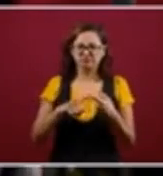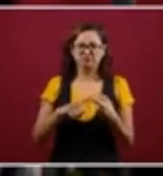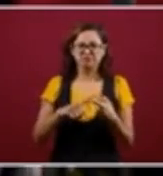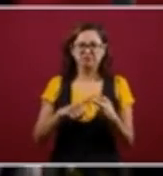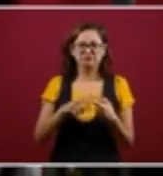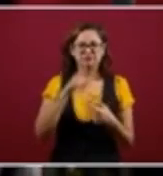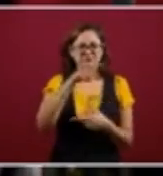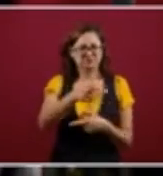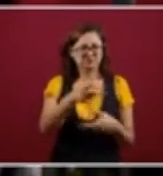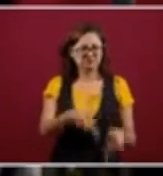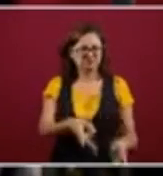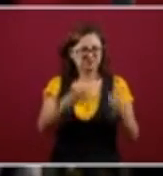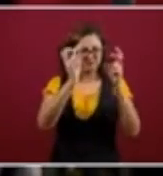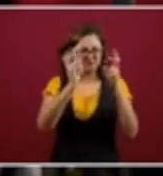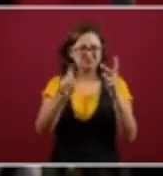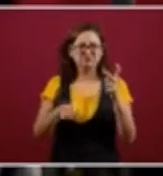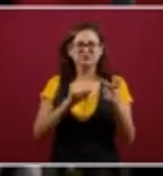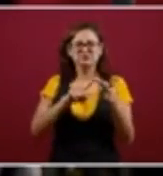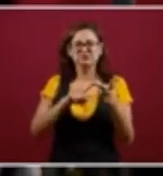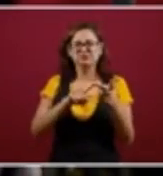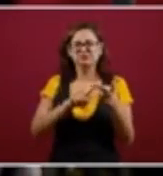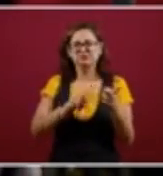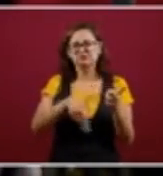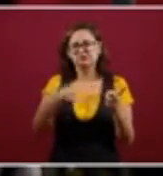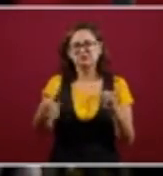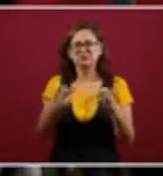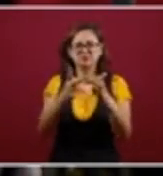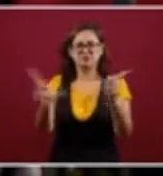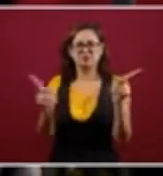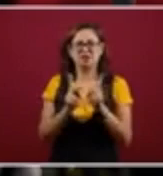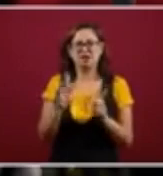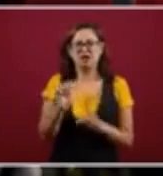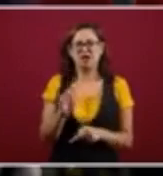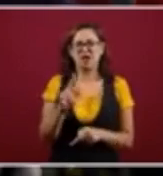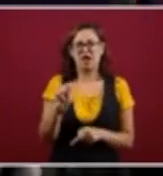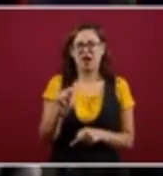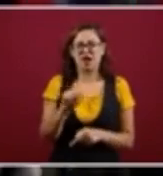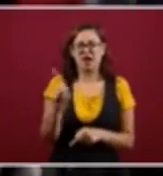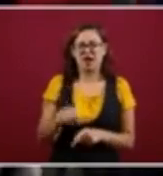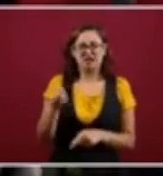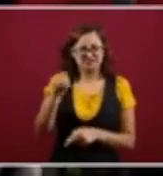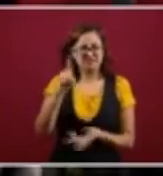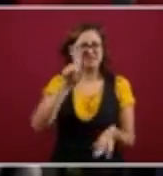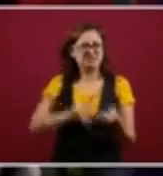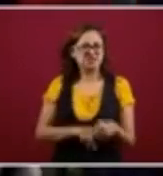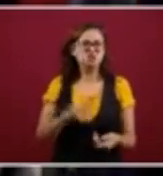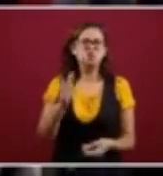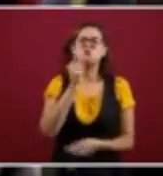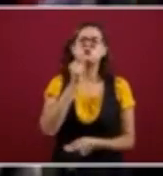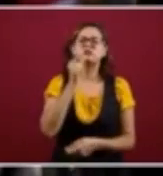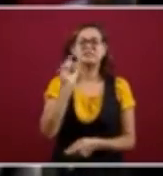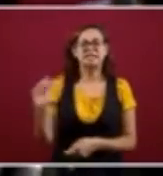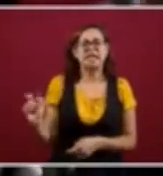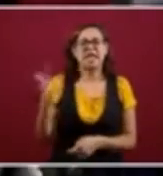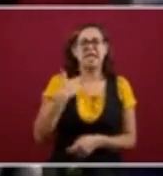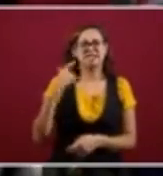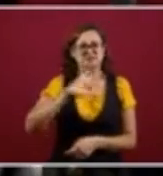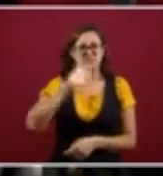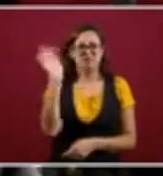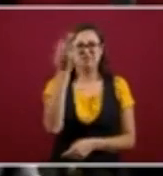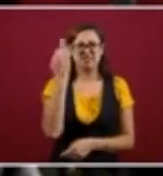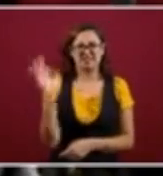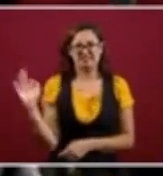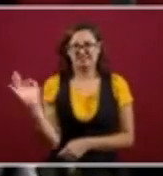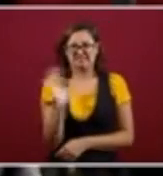aquí en Reforma y hace unas semanas lo de la Plaza Arts. ¿Hay participación de policías exfederales en esta táctica, por ejemplo,